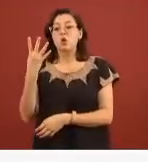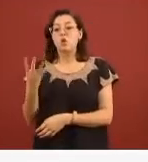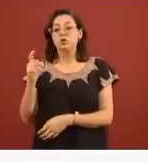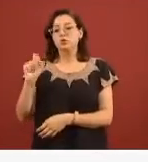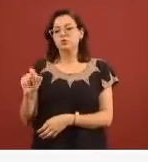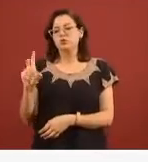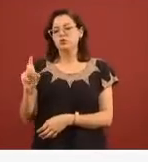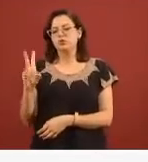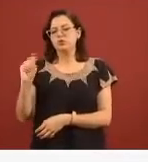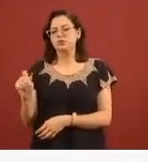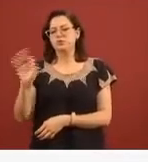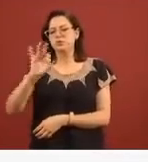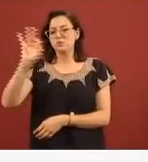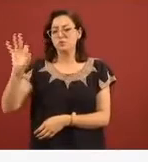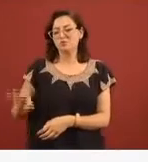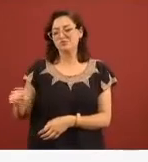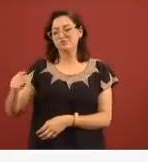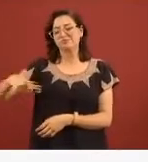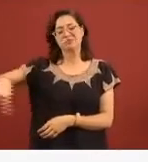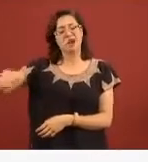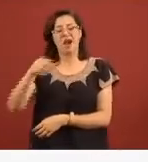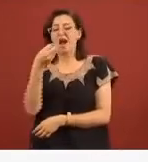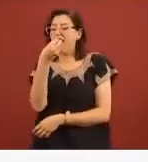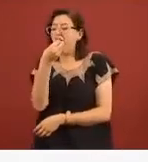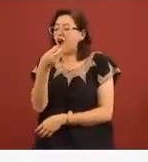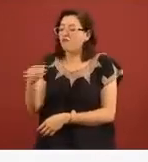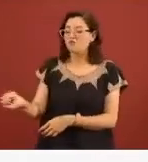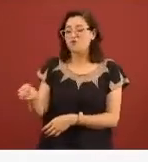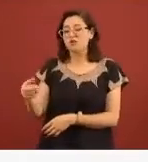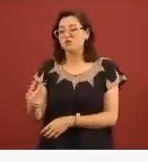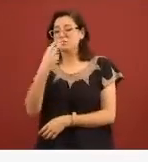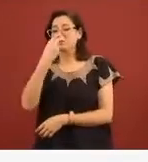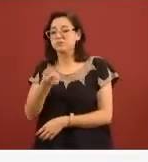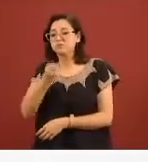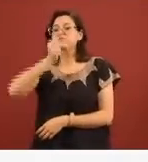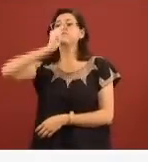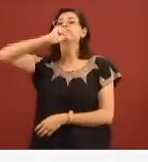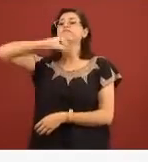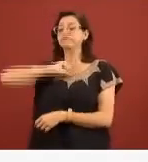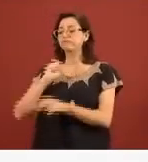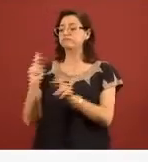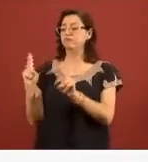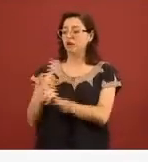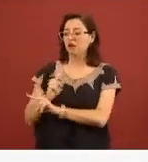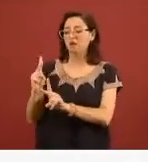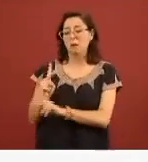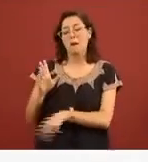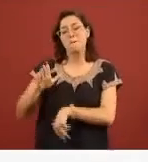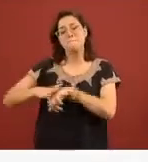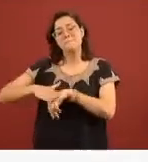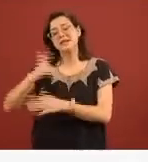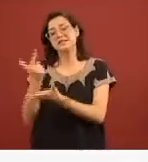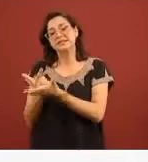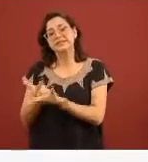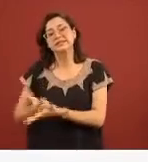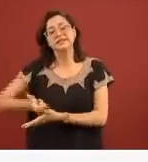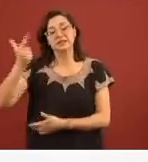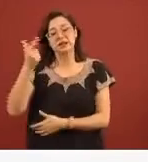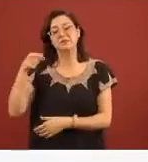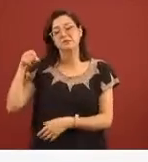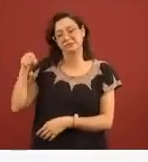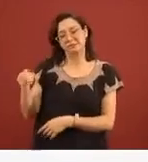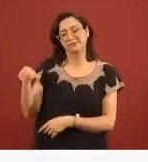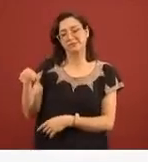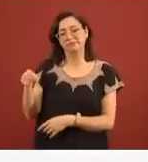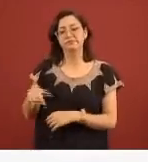4.4% han tenido que ser intubados, lo que representa la carga más crítica de enfermedad o al paciente